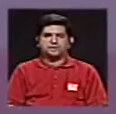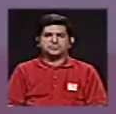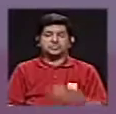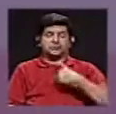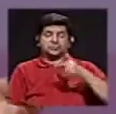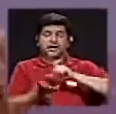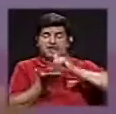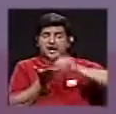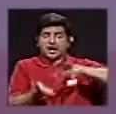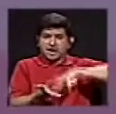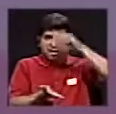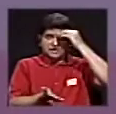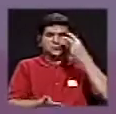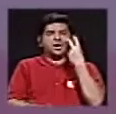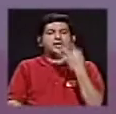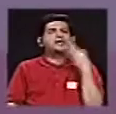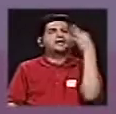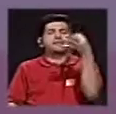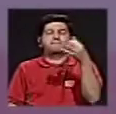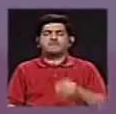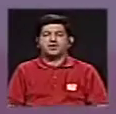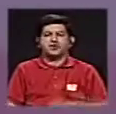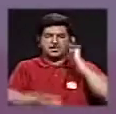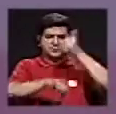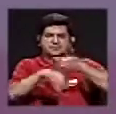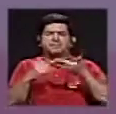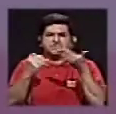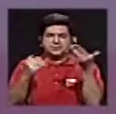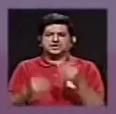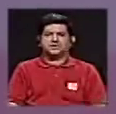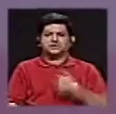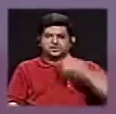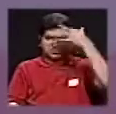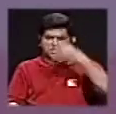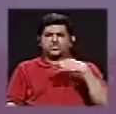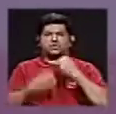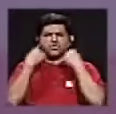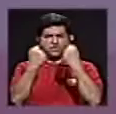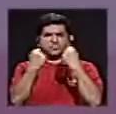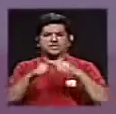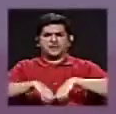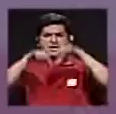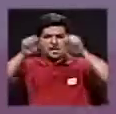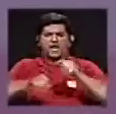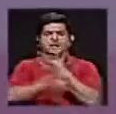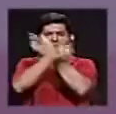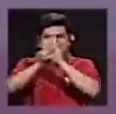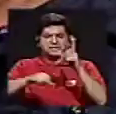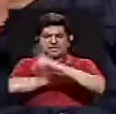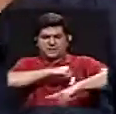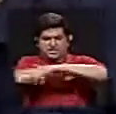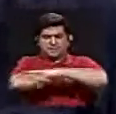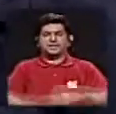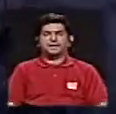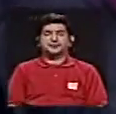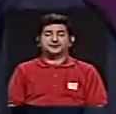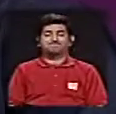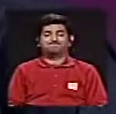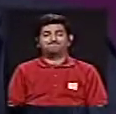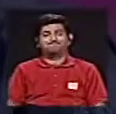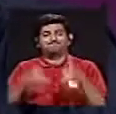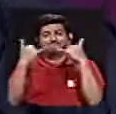aprendidas hay que mirar hacia adelante y hay que concretar muchísimas cosas más que yo creo que van a fortalecer mucho sistema democrático y el país bueno hubiera que